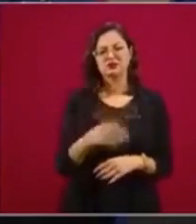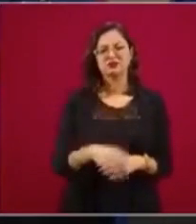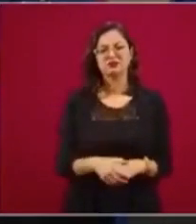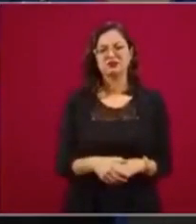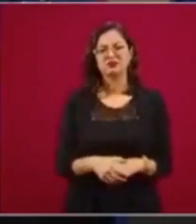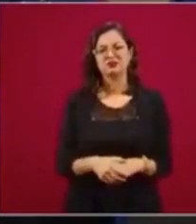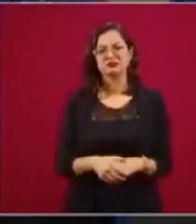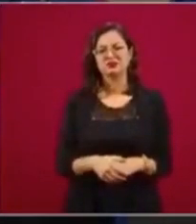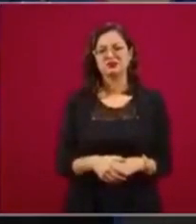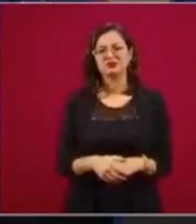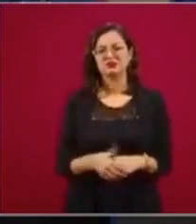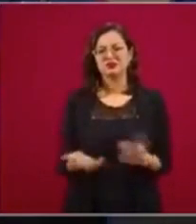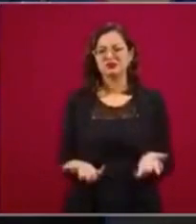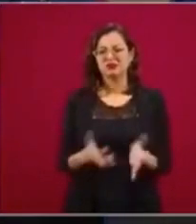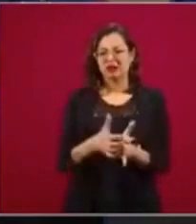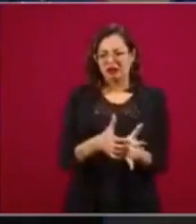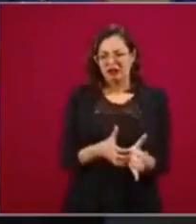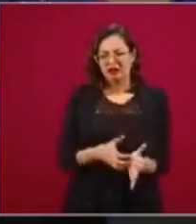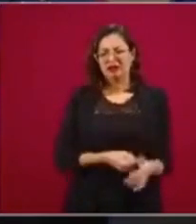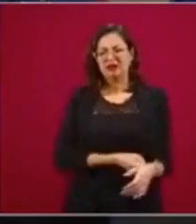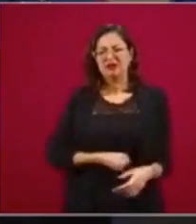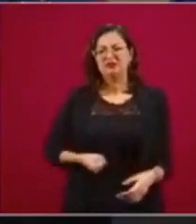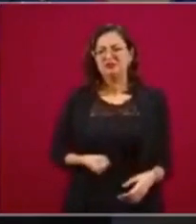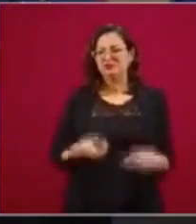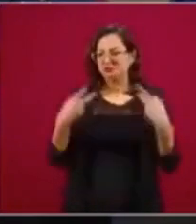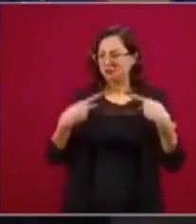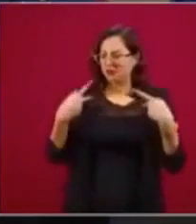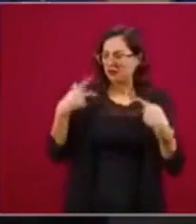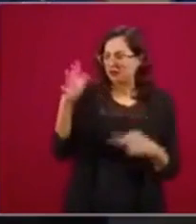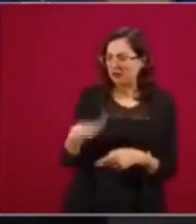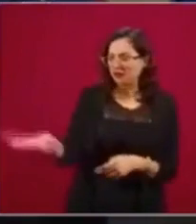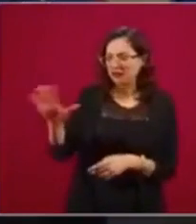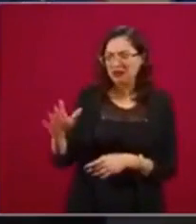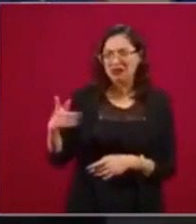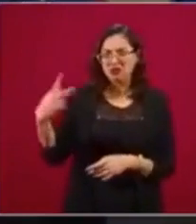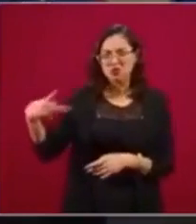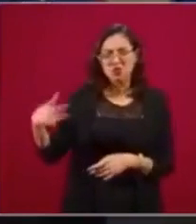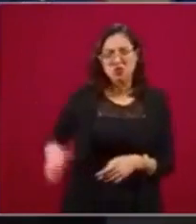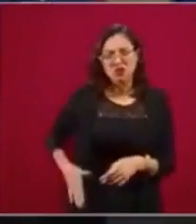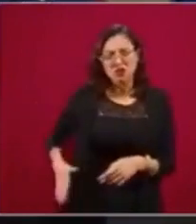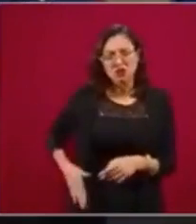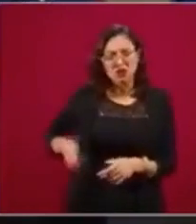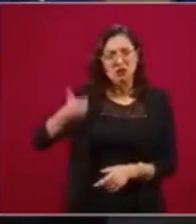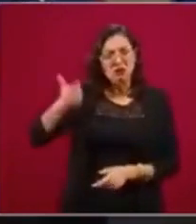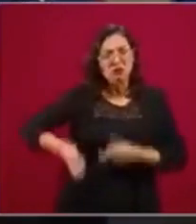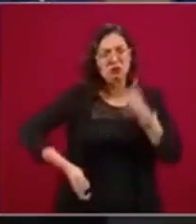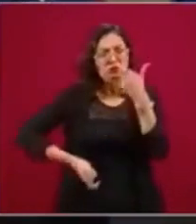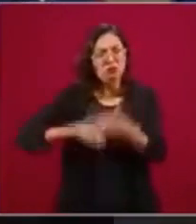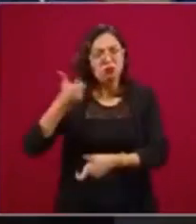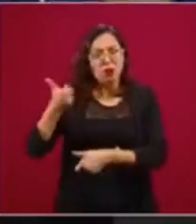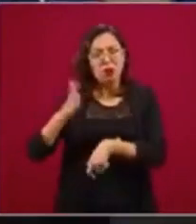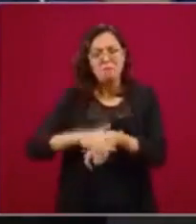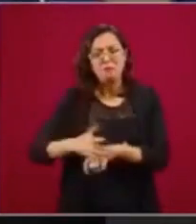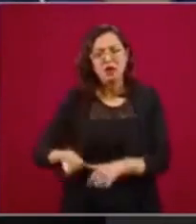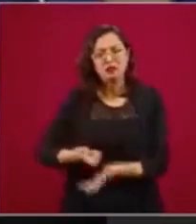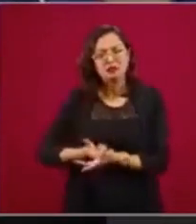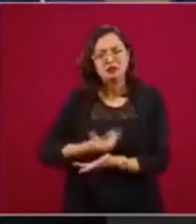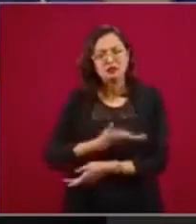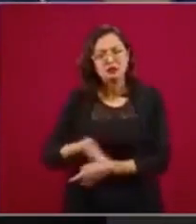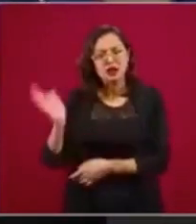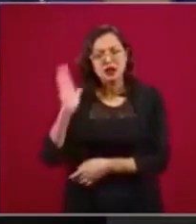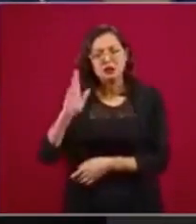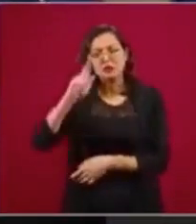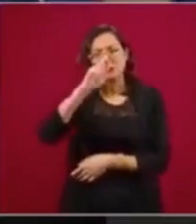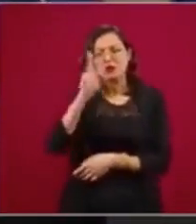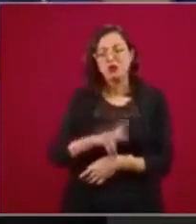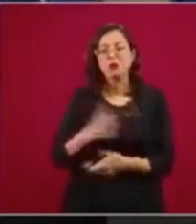más cara la austeridad al pueblo de México con situaciones como esta? Vimos hace algunos meses que algunas instituciones fueron